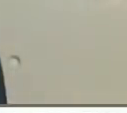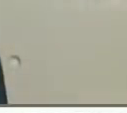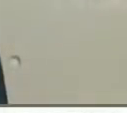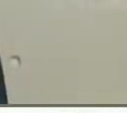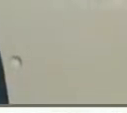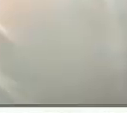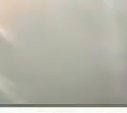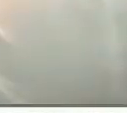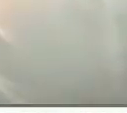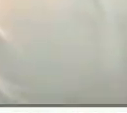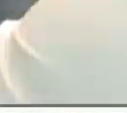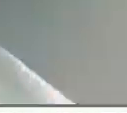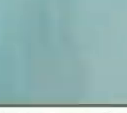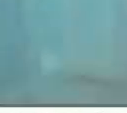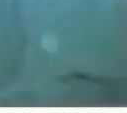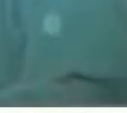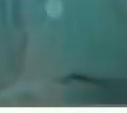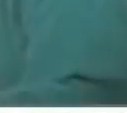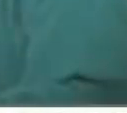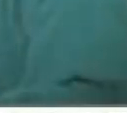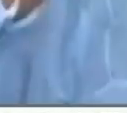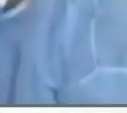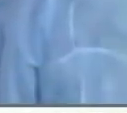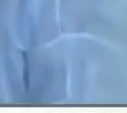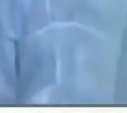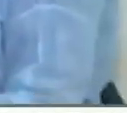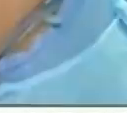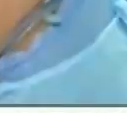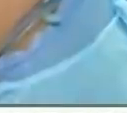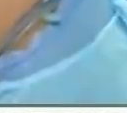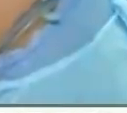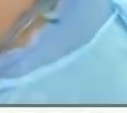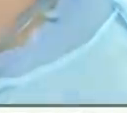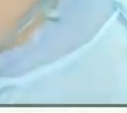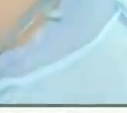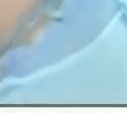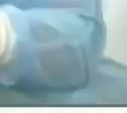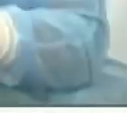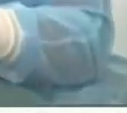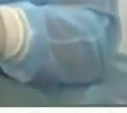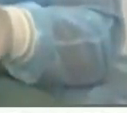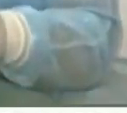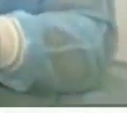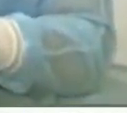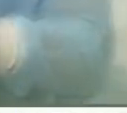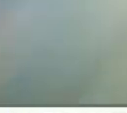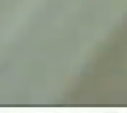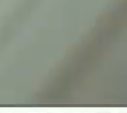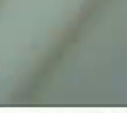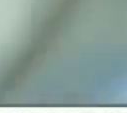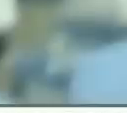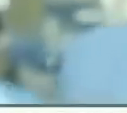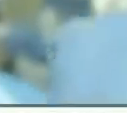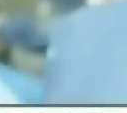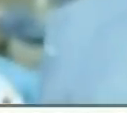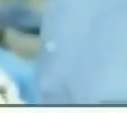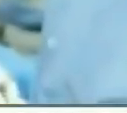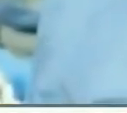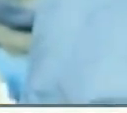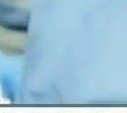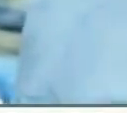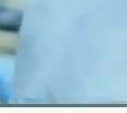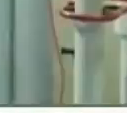salud social, la salud moral de un pueblo. Eso significa que estamos en presencia de una